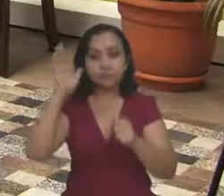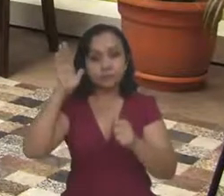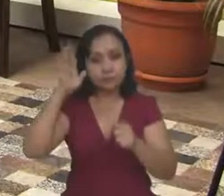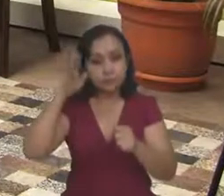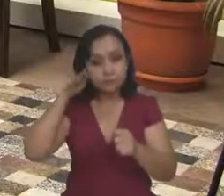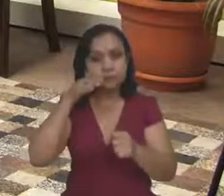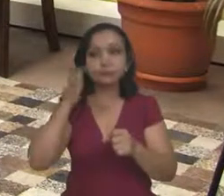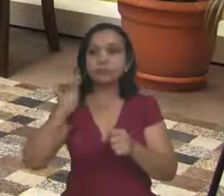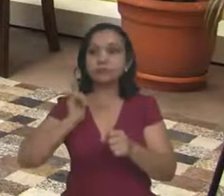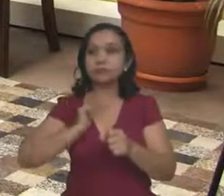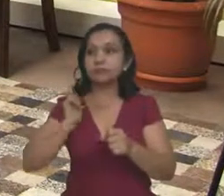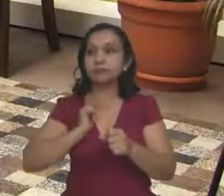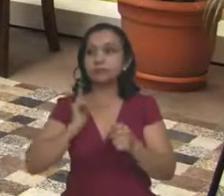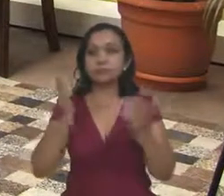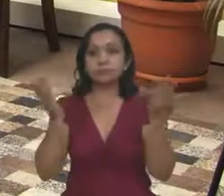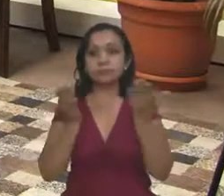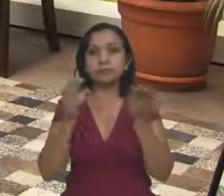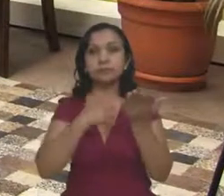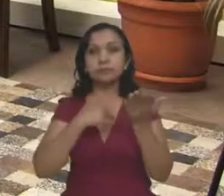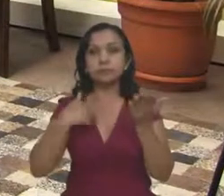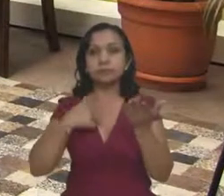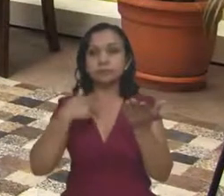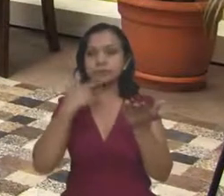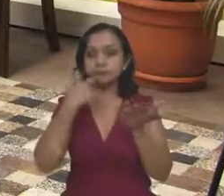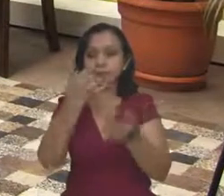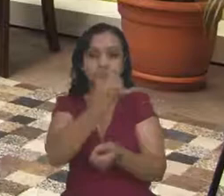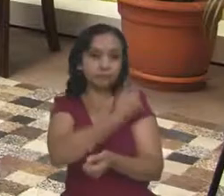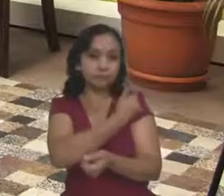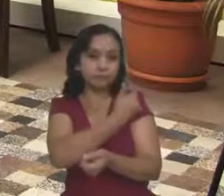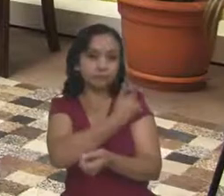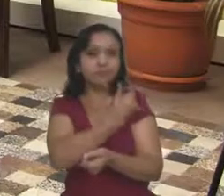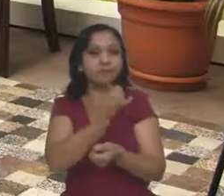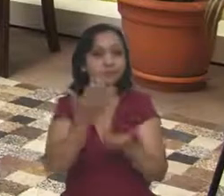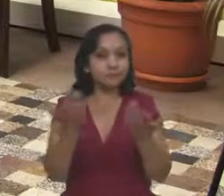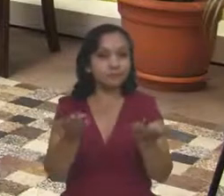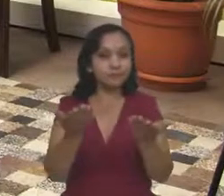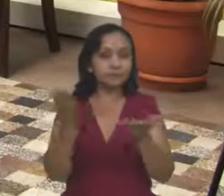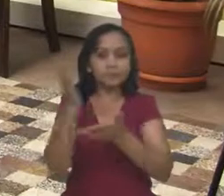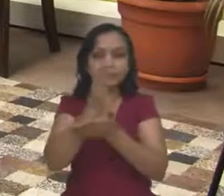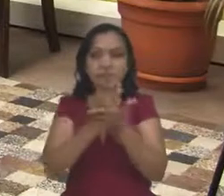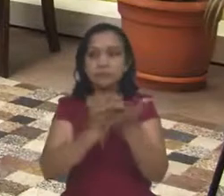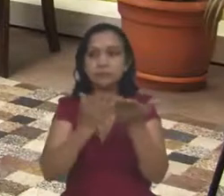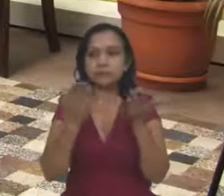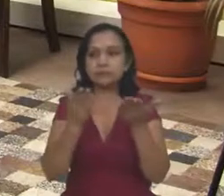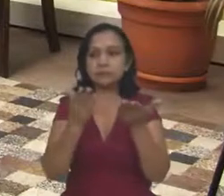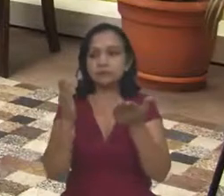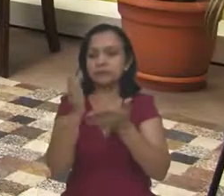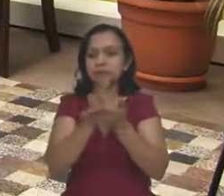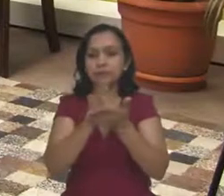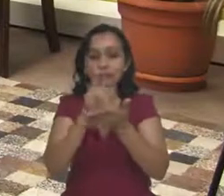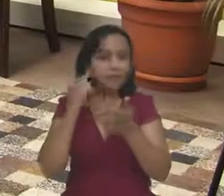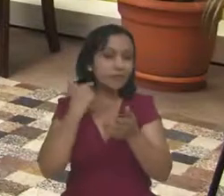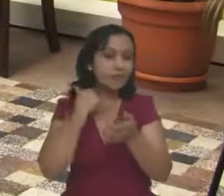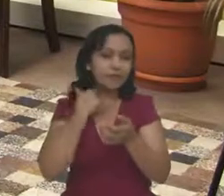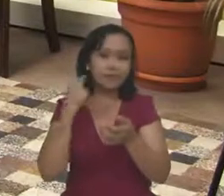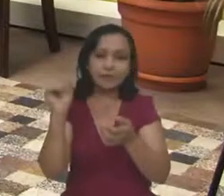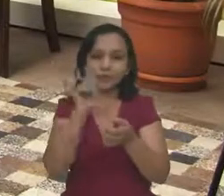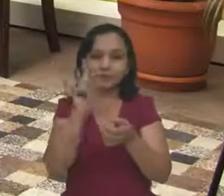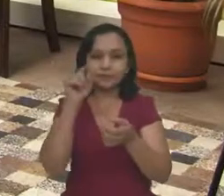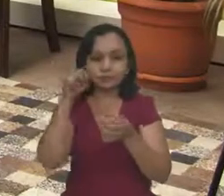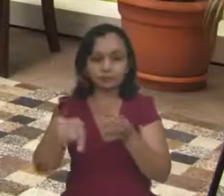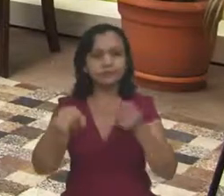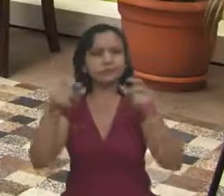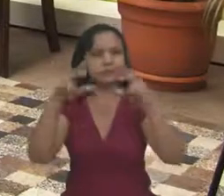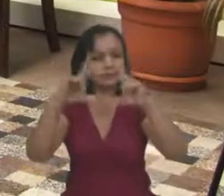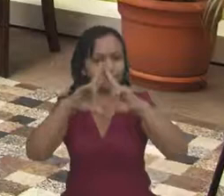hemos tenido complicaciones como esta en nuestro hospital, ya son cosas muy raras. ¿Ya? Aquí y en el hospital. En